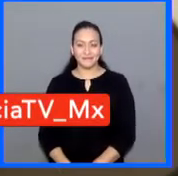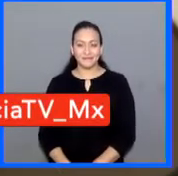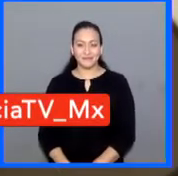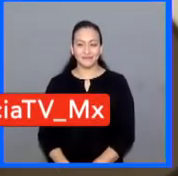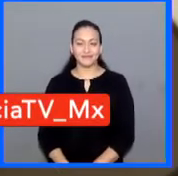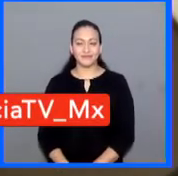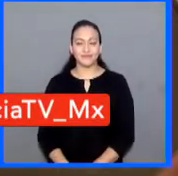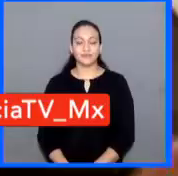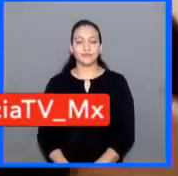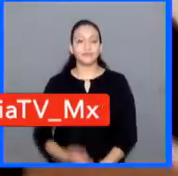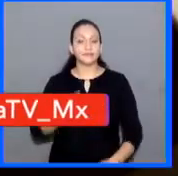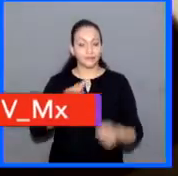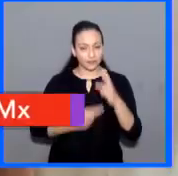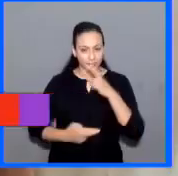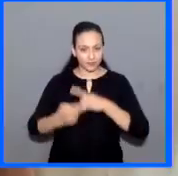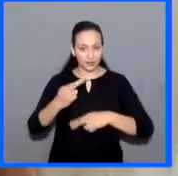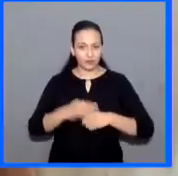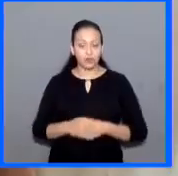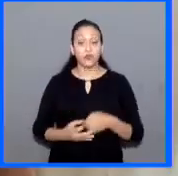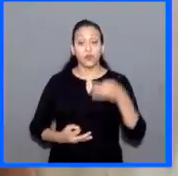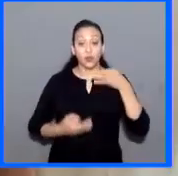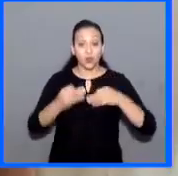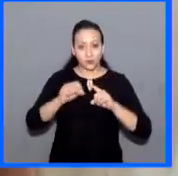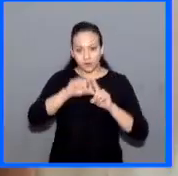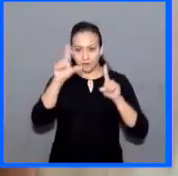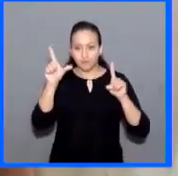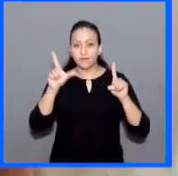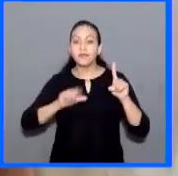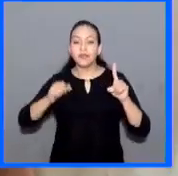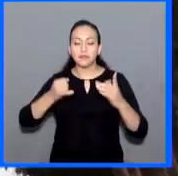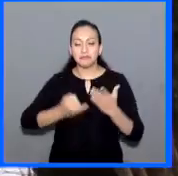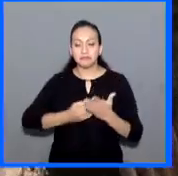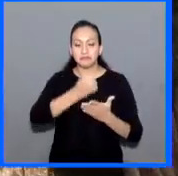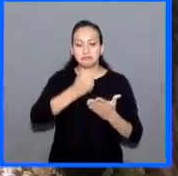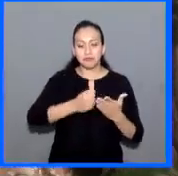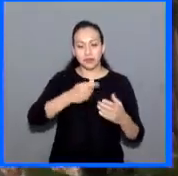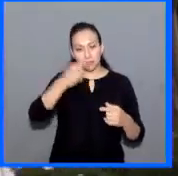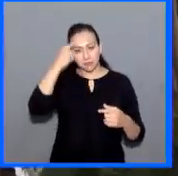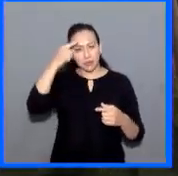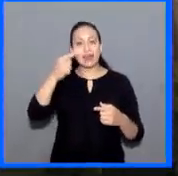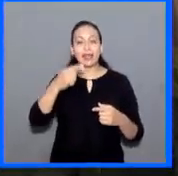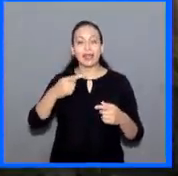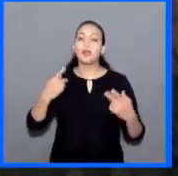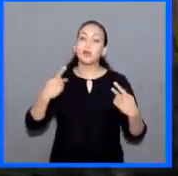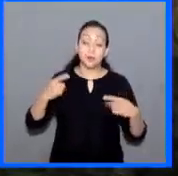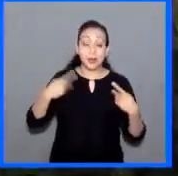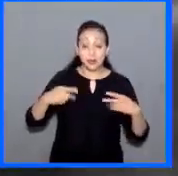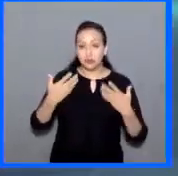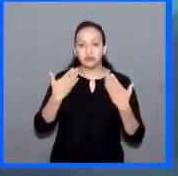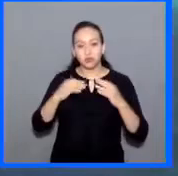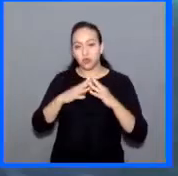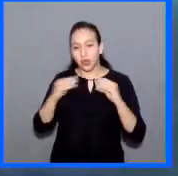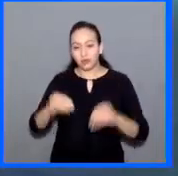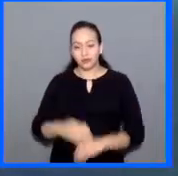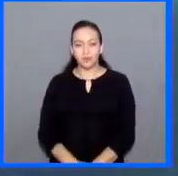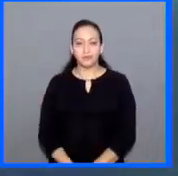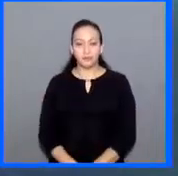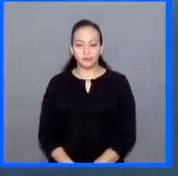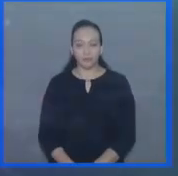Enseguida, Juzgado Federal emite fallo para la declaración especial de ausencia en Guerrero.